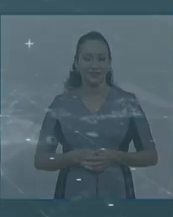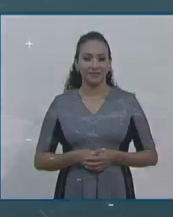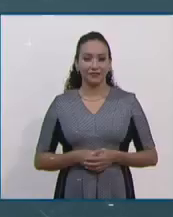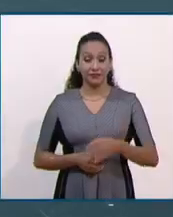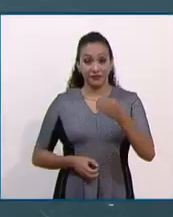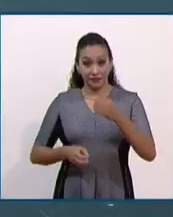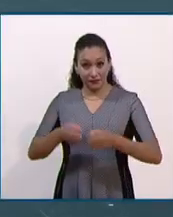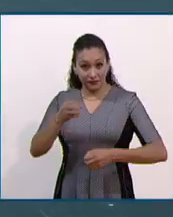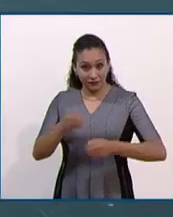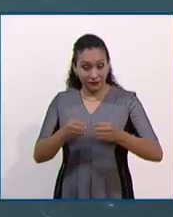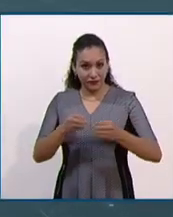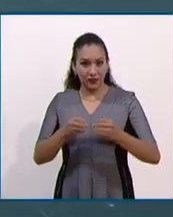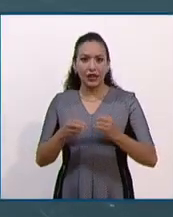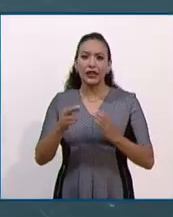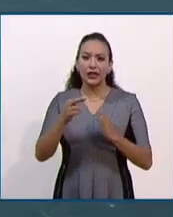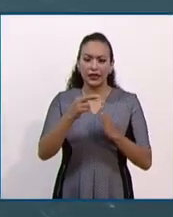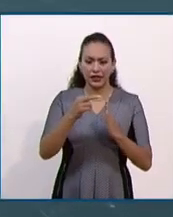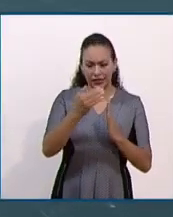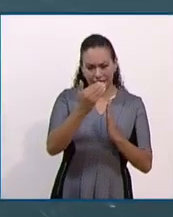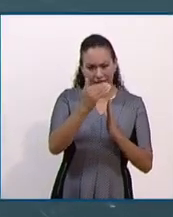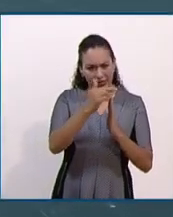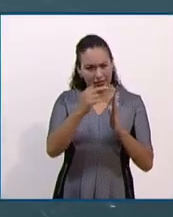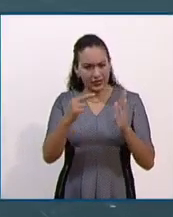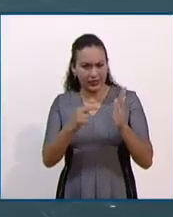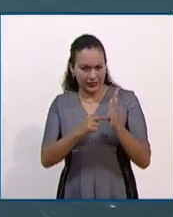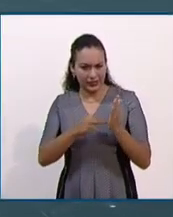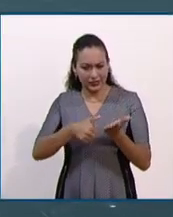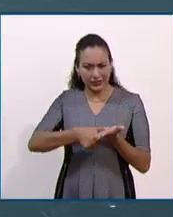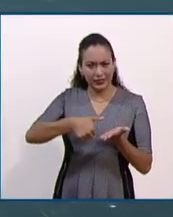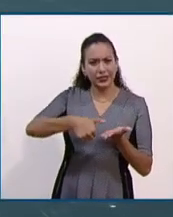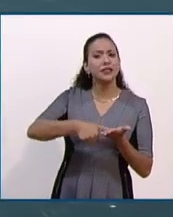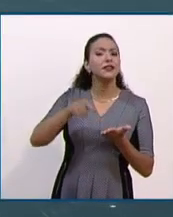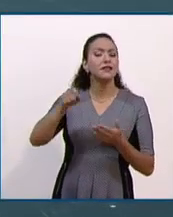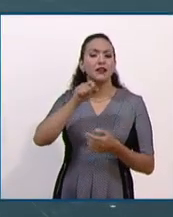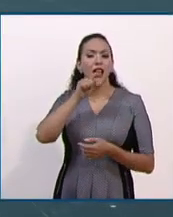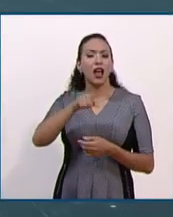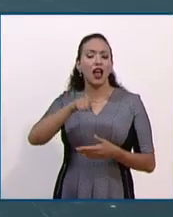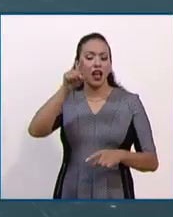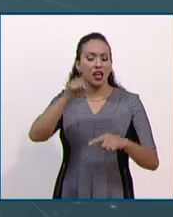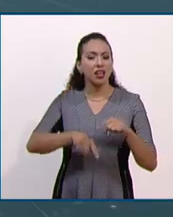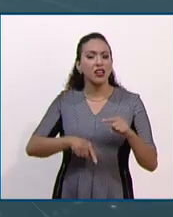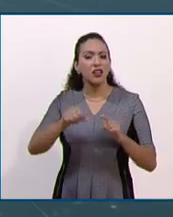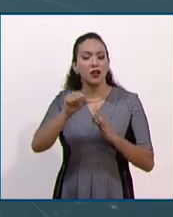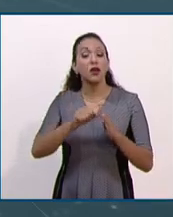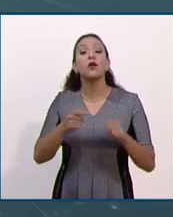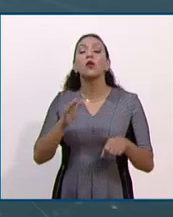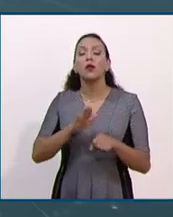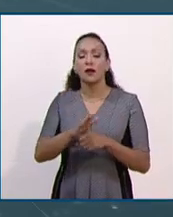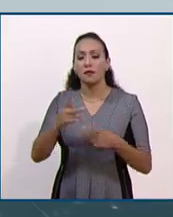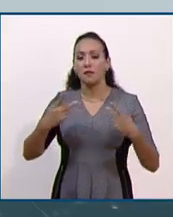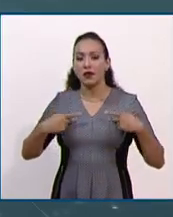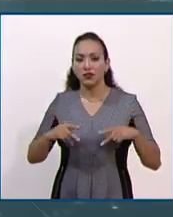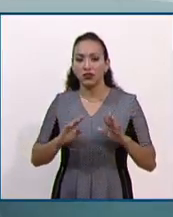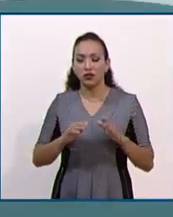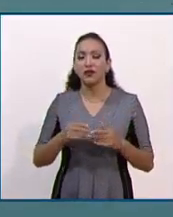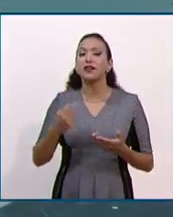La Corte expulsó del Código Civil de Jalisco disposiciones que limitaban el registro de hijas o hijos.